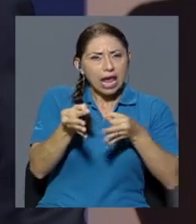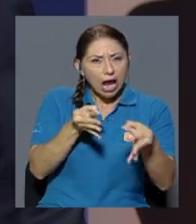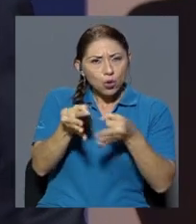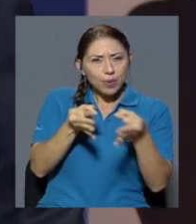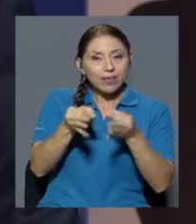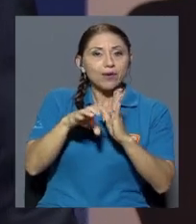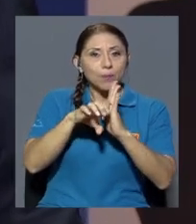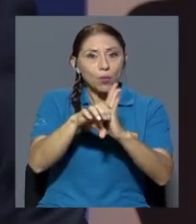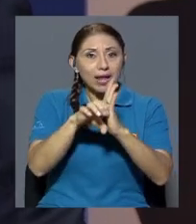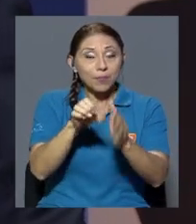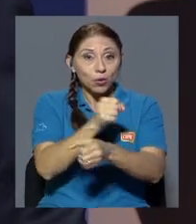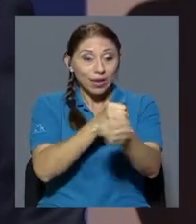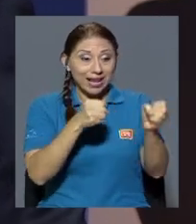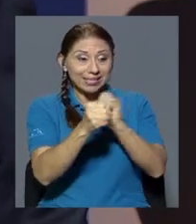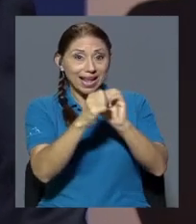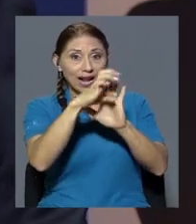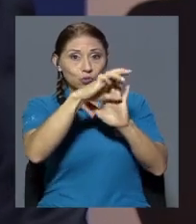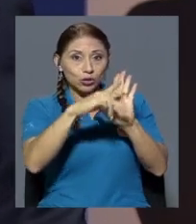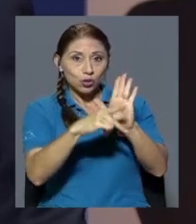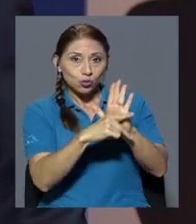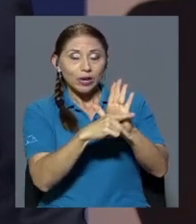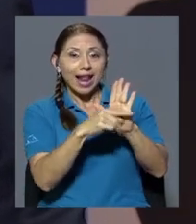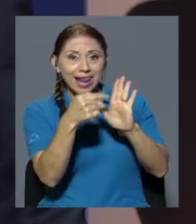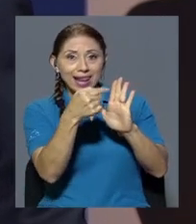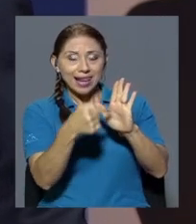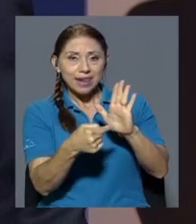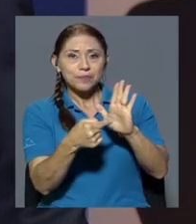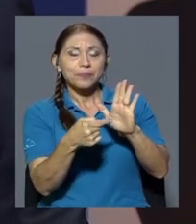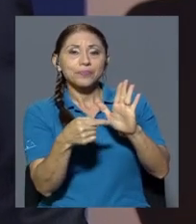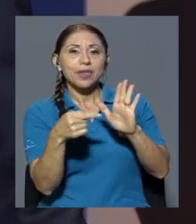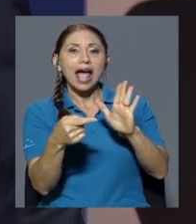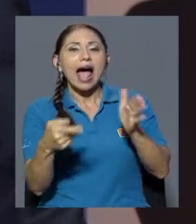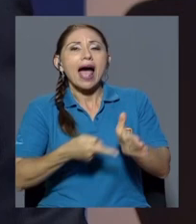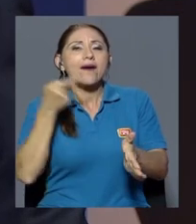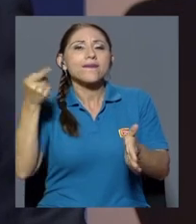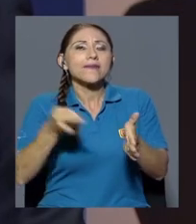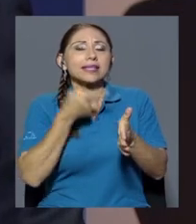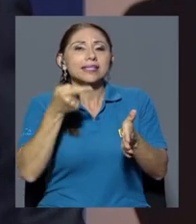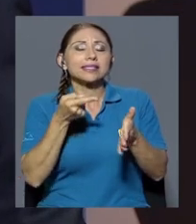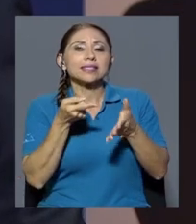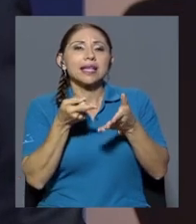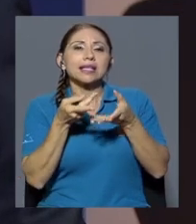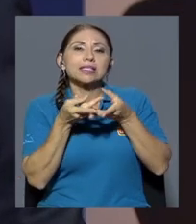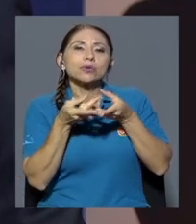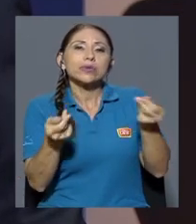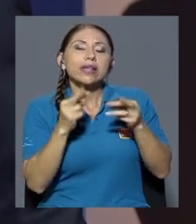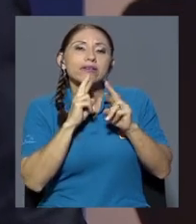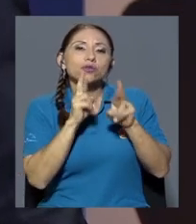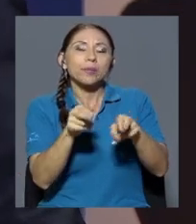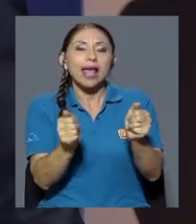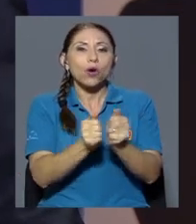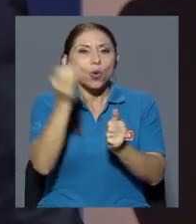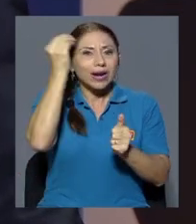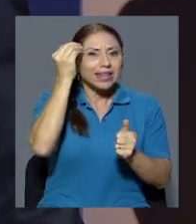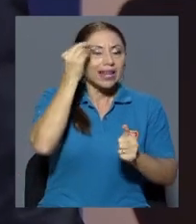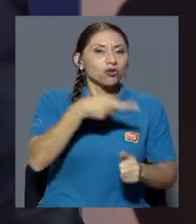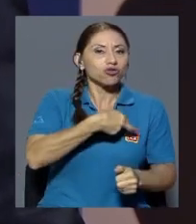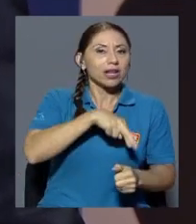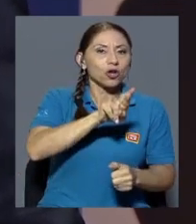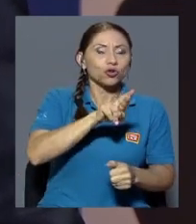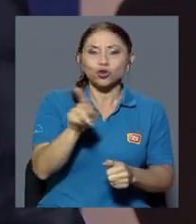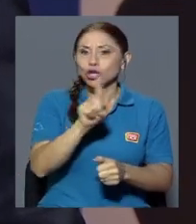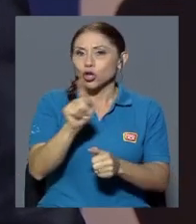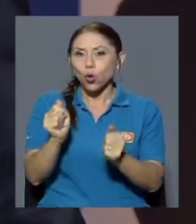en la sala constitucional indicaba a él a veces se resolvía con criterios religiosos y no con